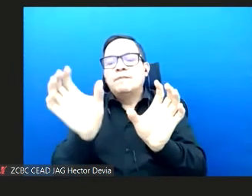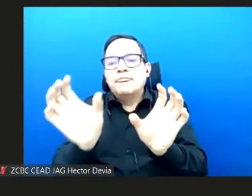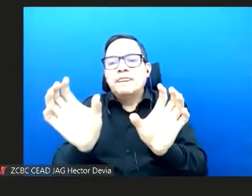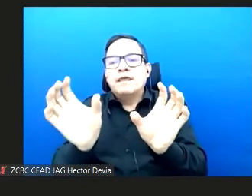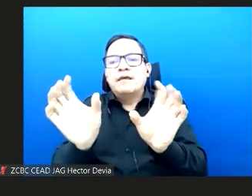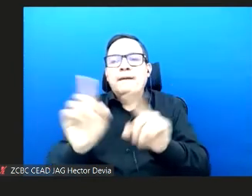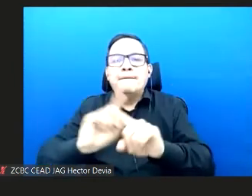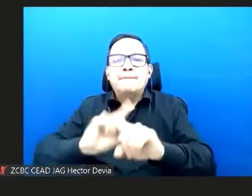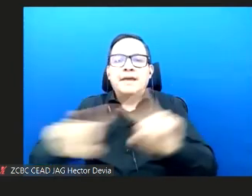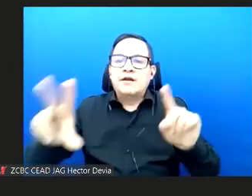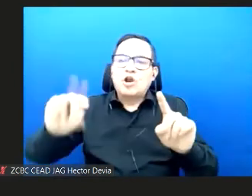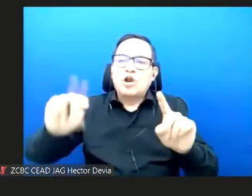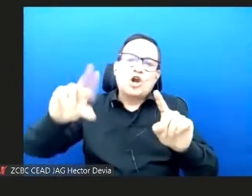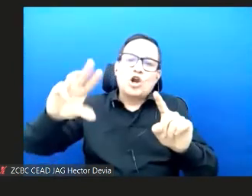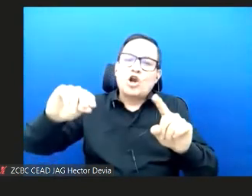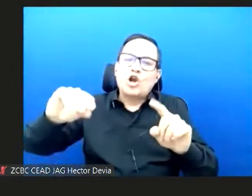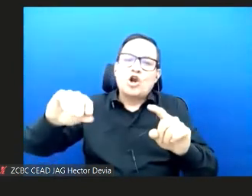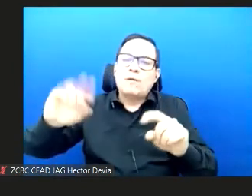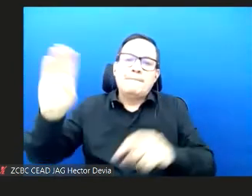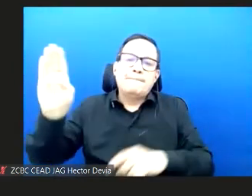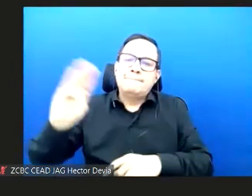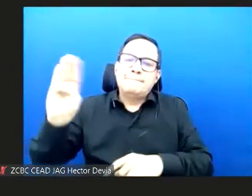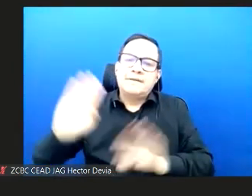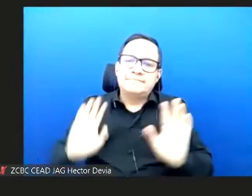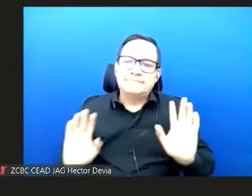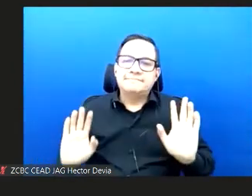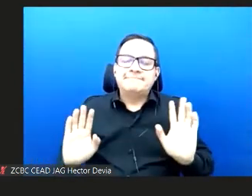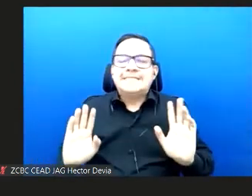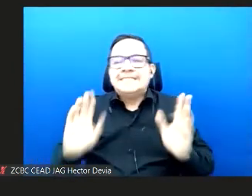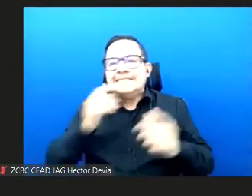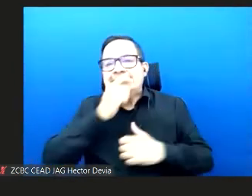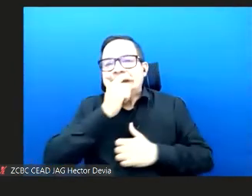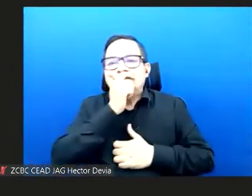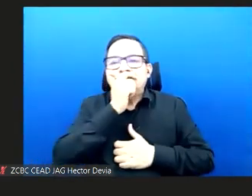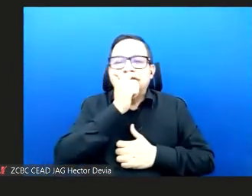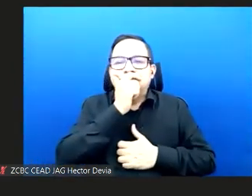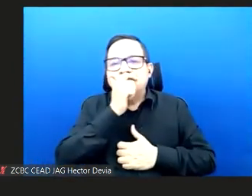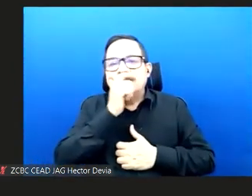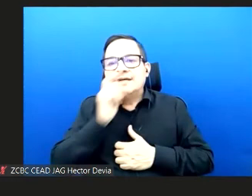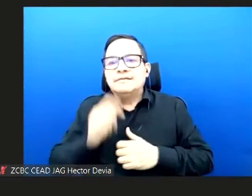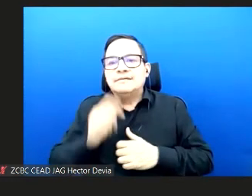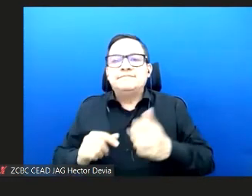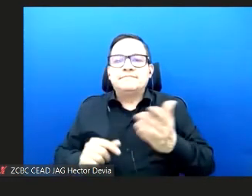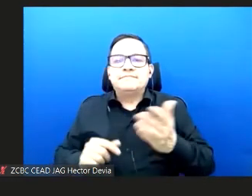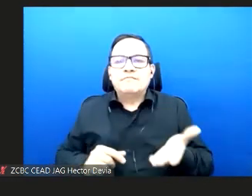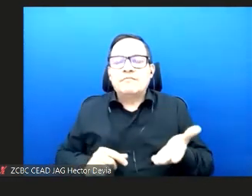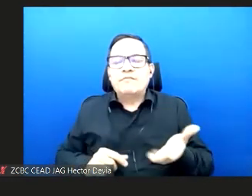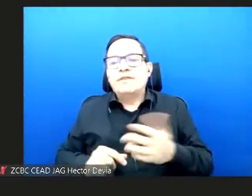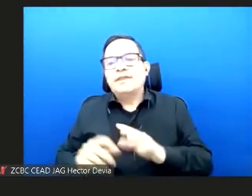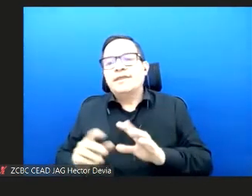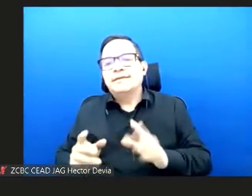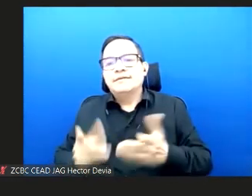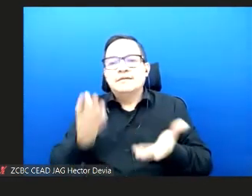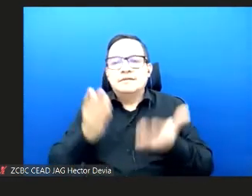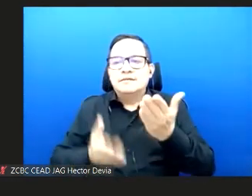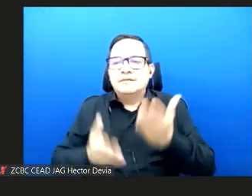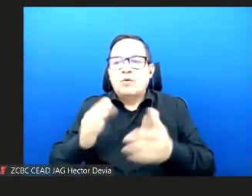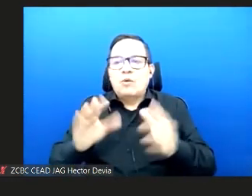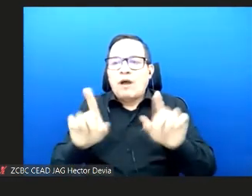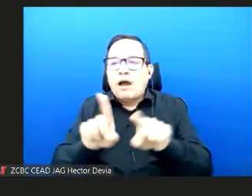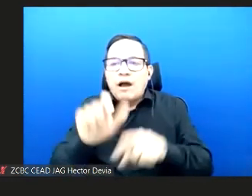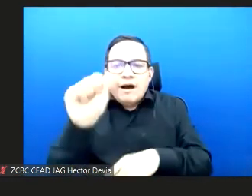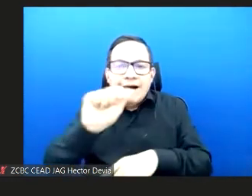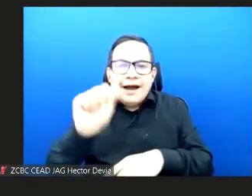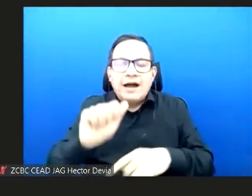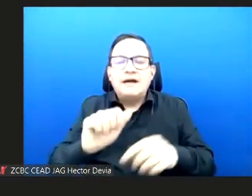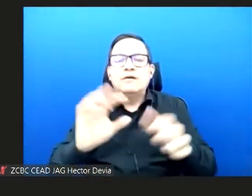los elementos de B. Entonces, son los elementos de la unión de A y C, o sea, son los elementos de la